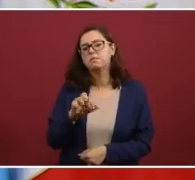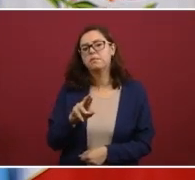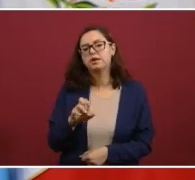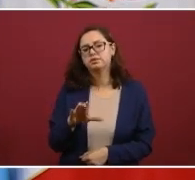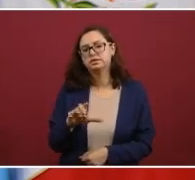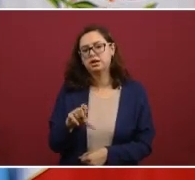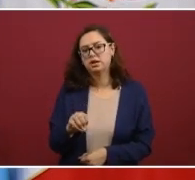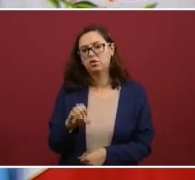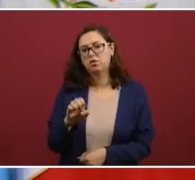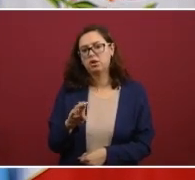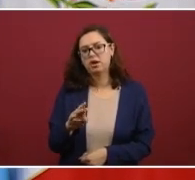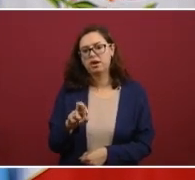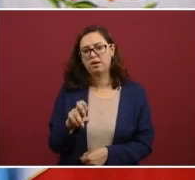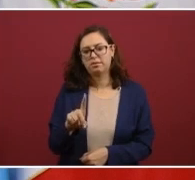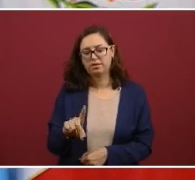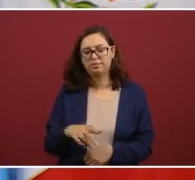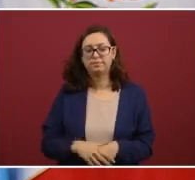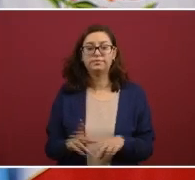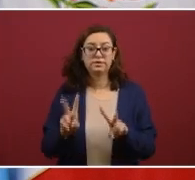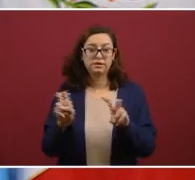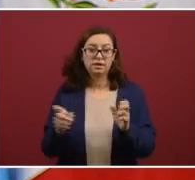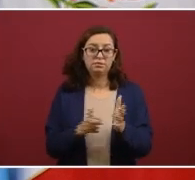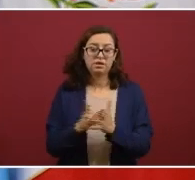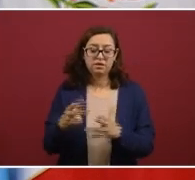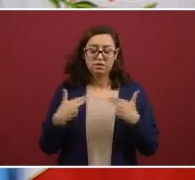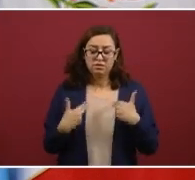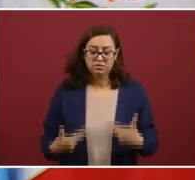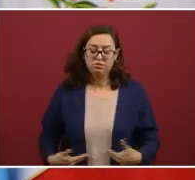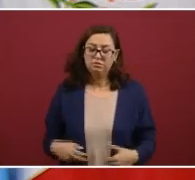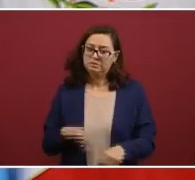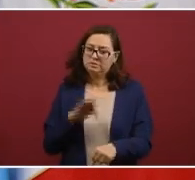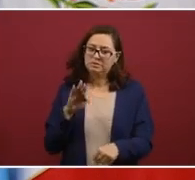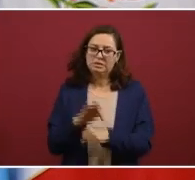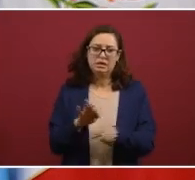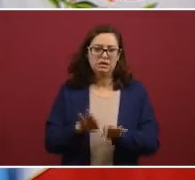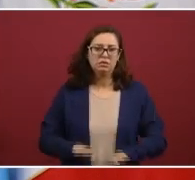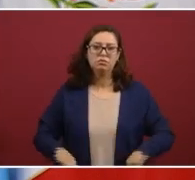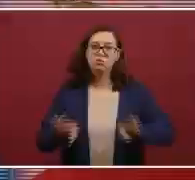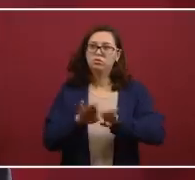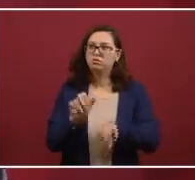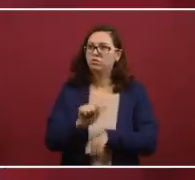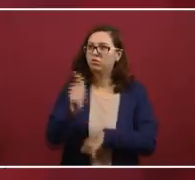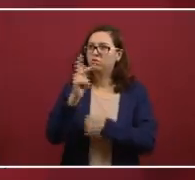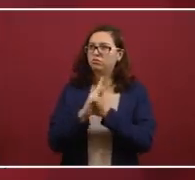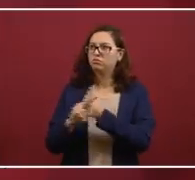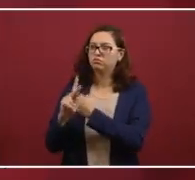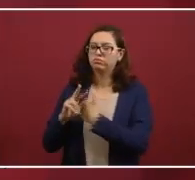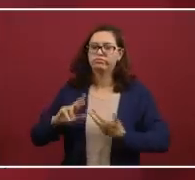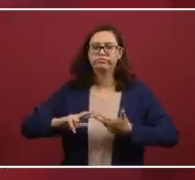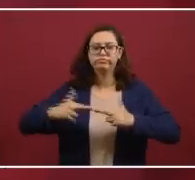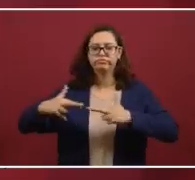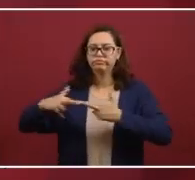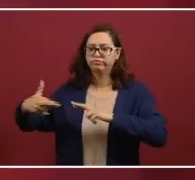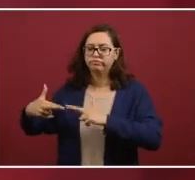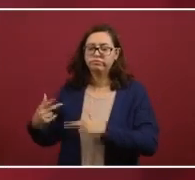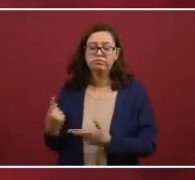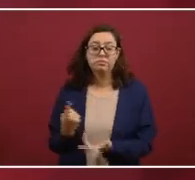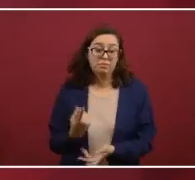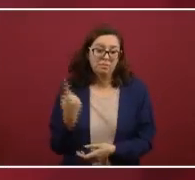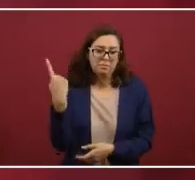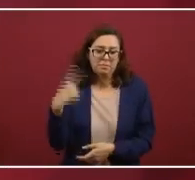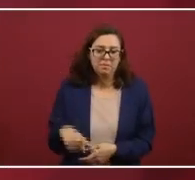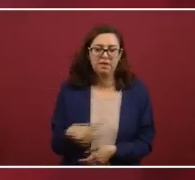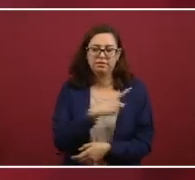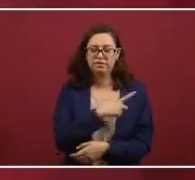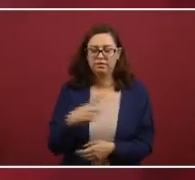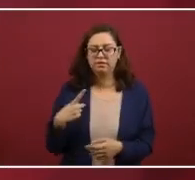es uno de nuestros principios de política exterior. Ello exige, desde luego, la adopción e instrumentación de una